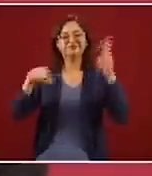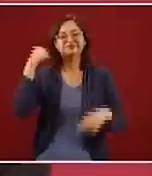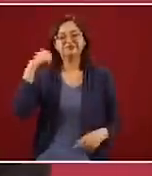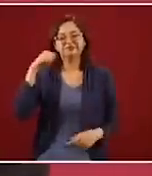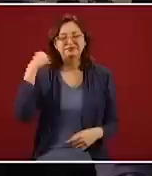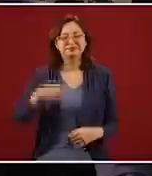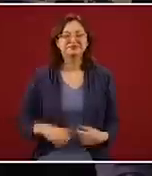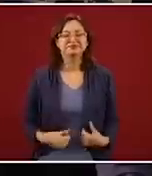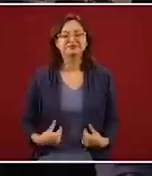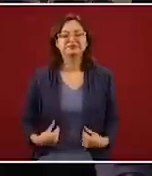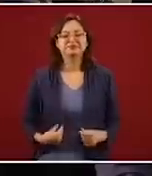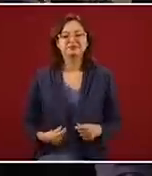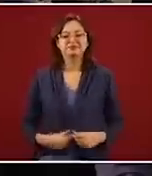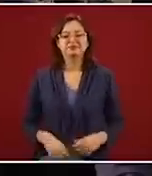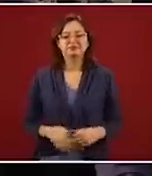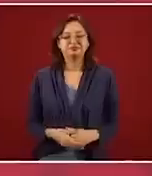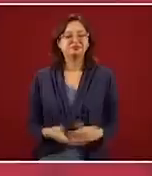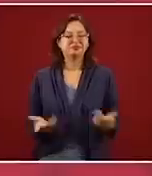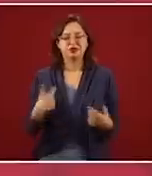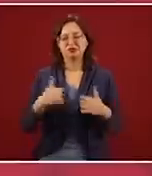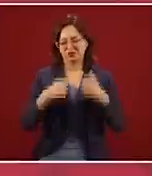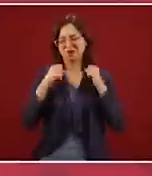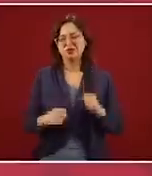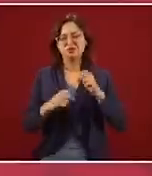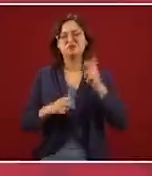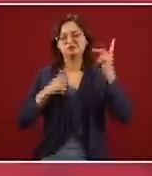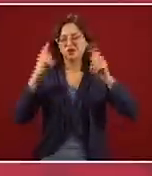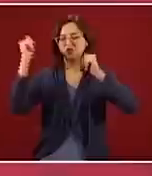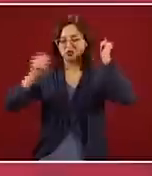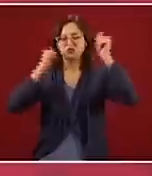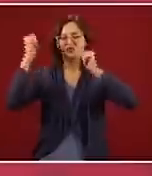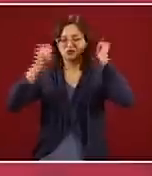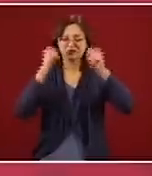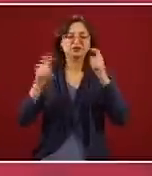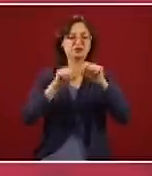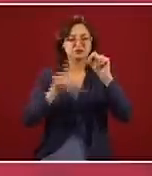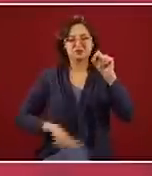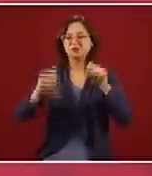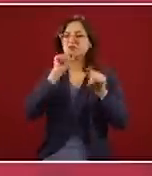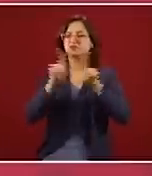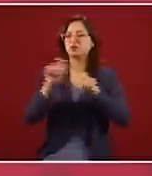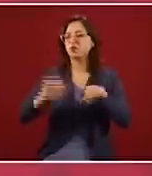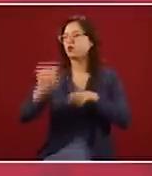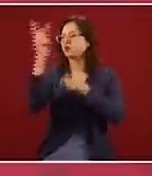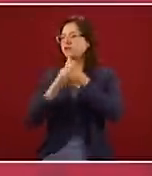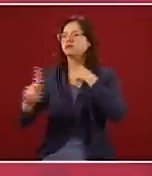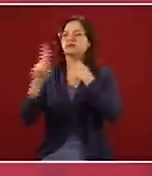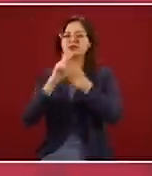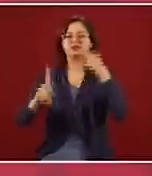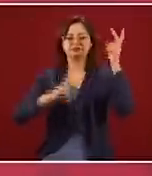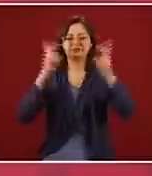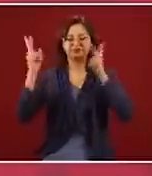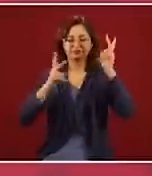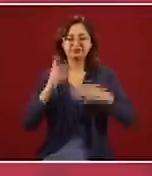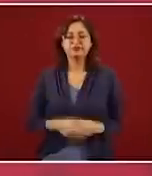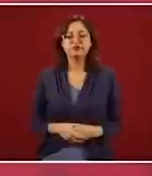y lo van a seguir haciendo tanto turistas nacionales como extranjeros. Regreso